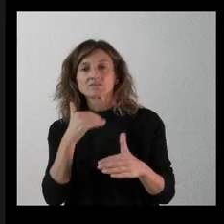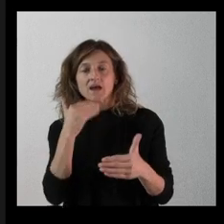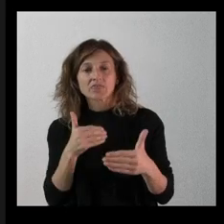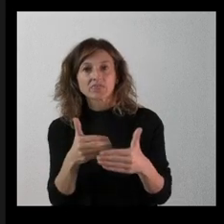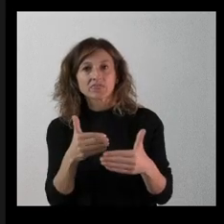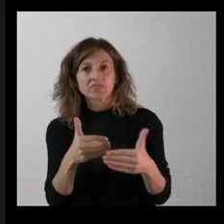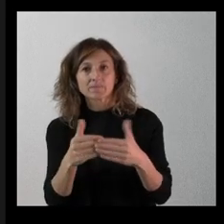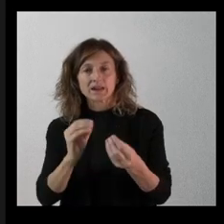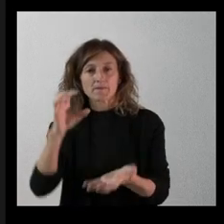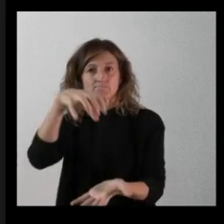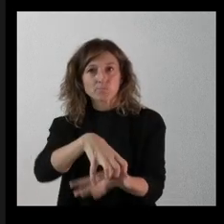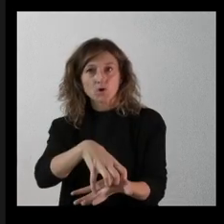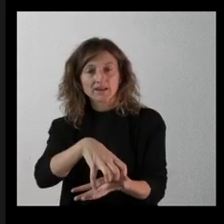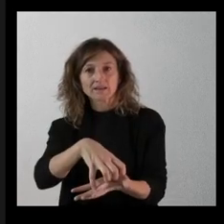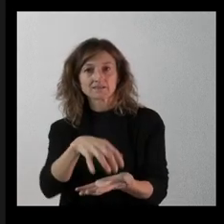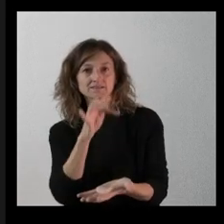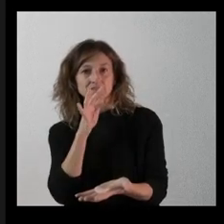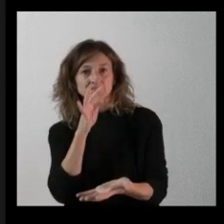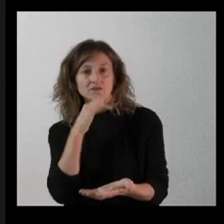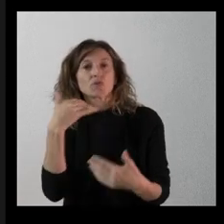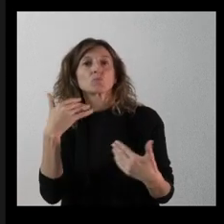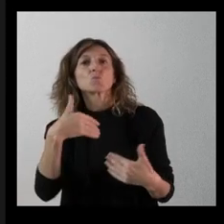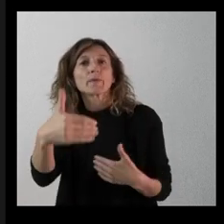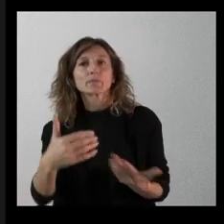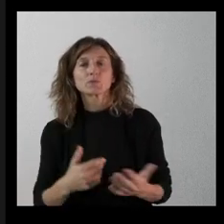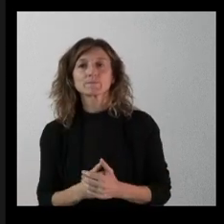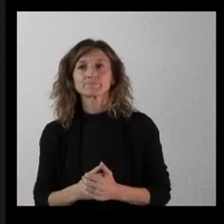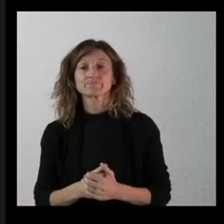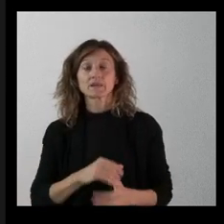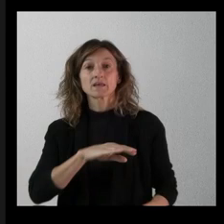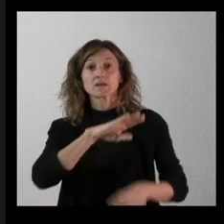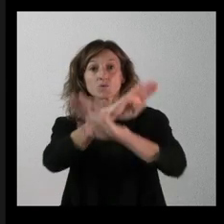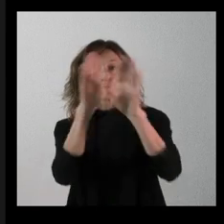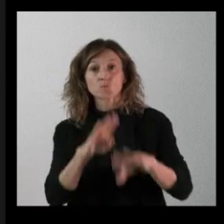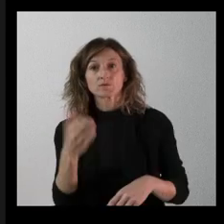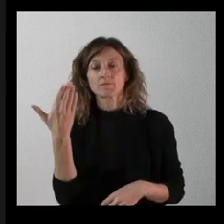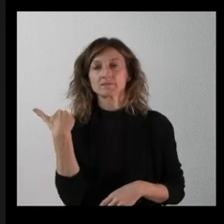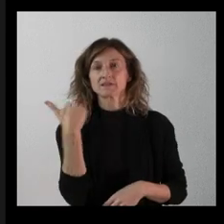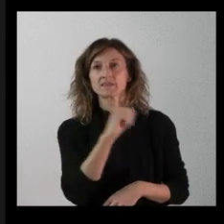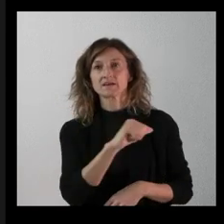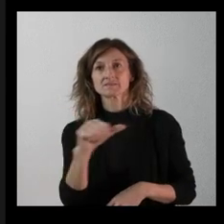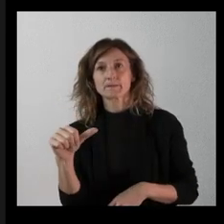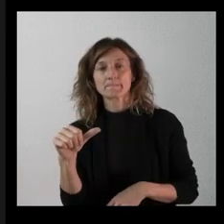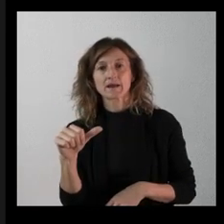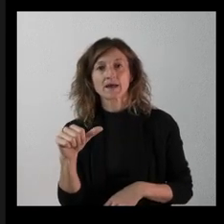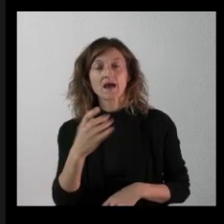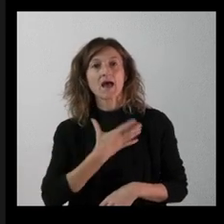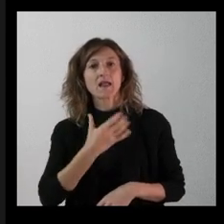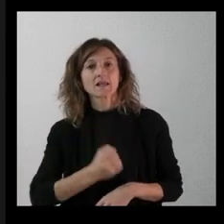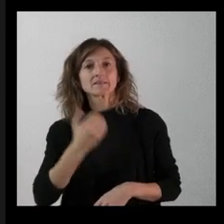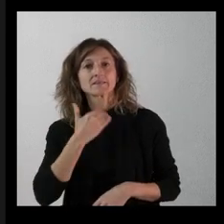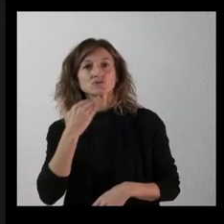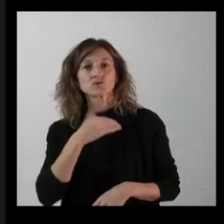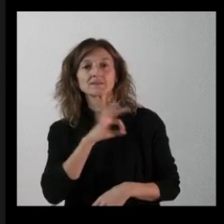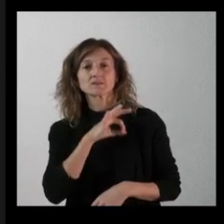para para instalarse y que después de tanto tiempo Pues todavía no ha llegado Y por último la semana pasada del presidente el alcalde de Soria Carlos